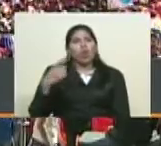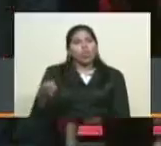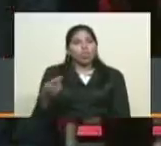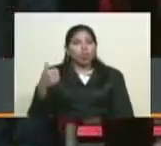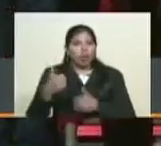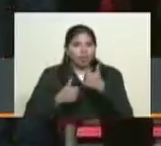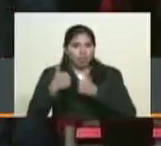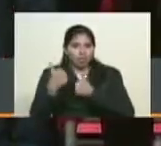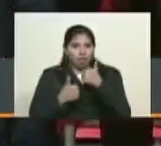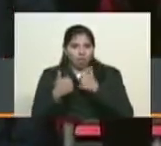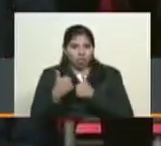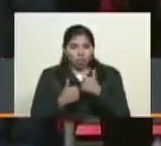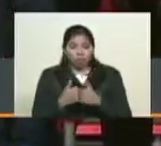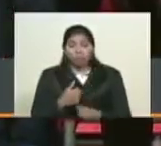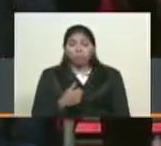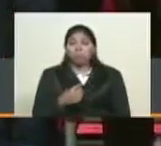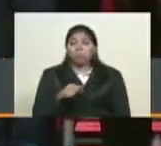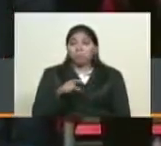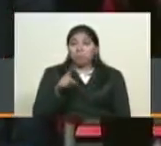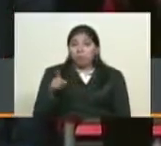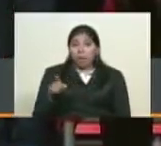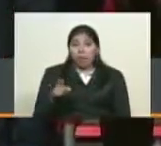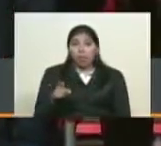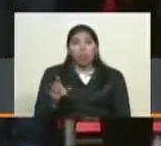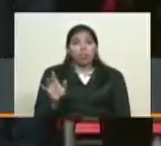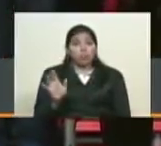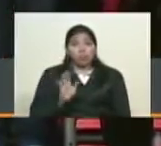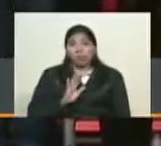Henry Falcón declaró que él se va a inscribir